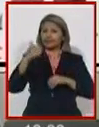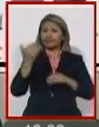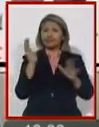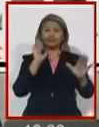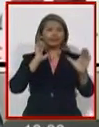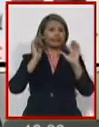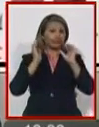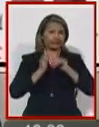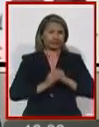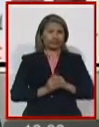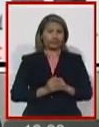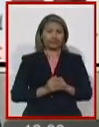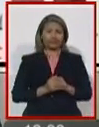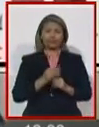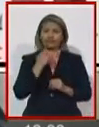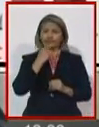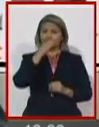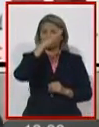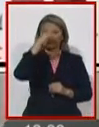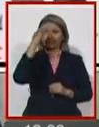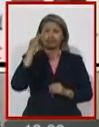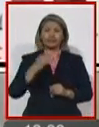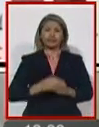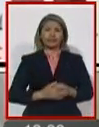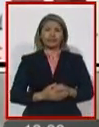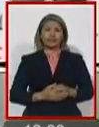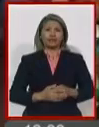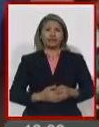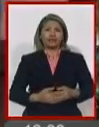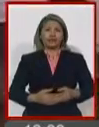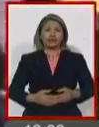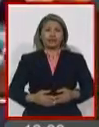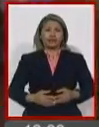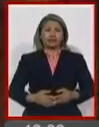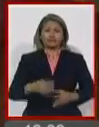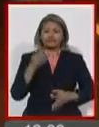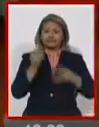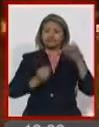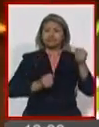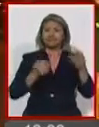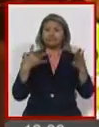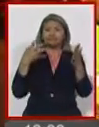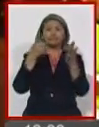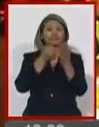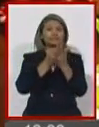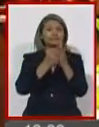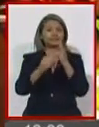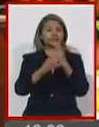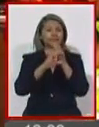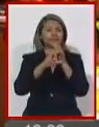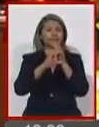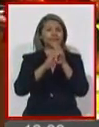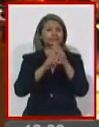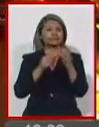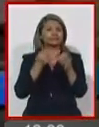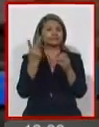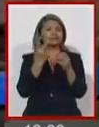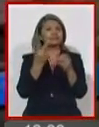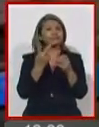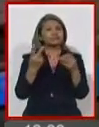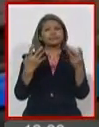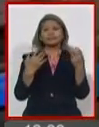otro aparentemente se encontraba en estado de ebriedad. Un vehículo colisionó contra un camión, ocasionando que